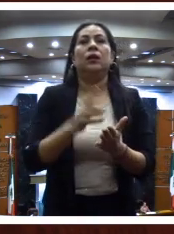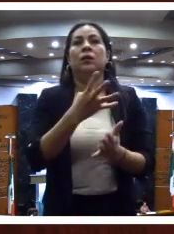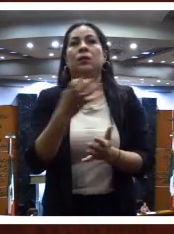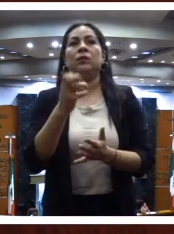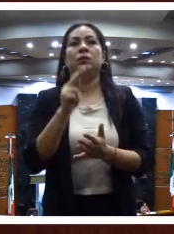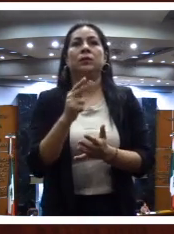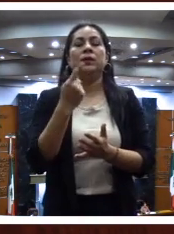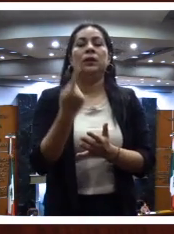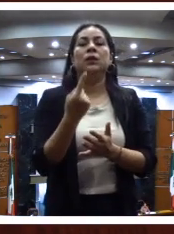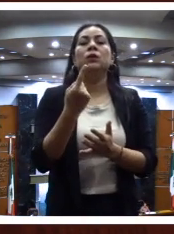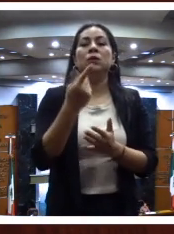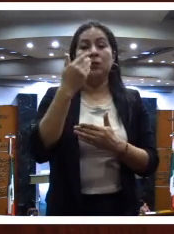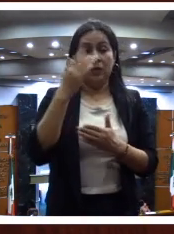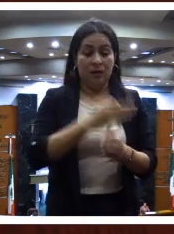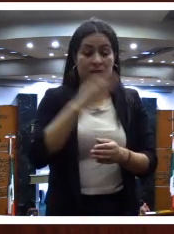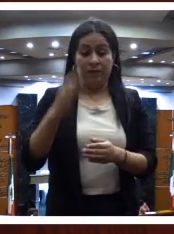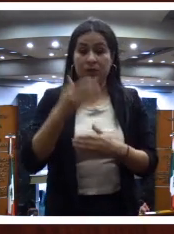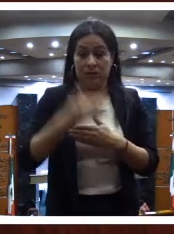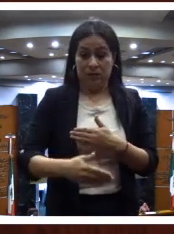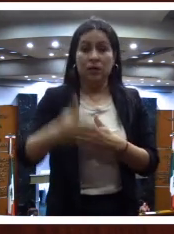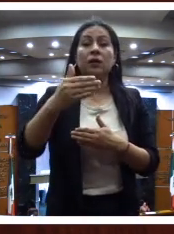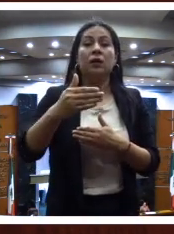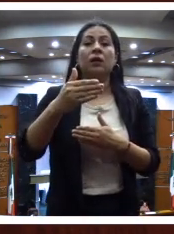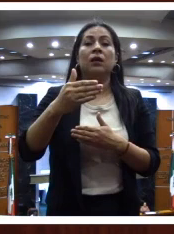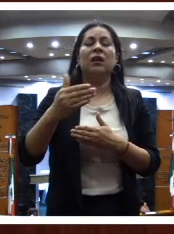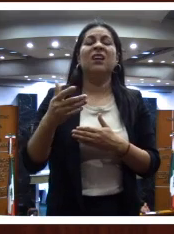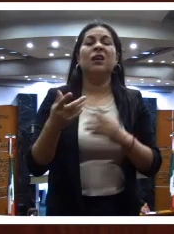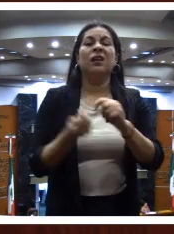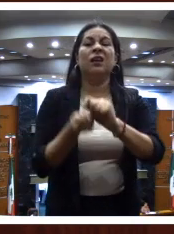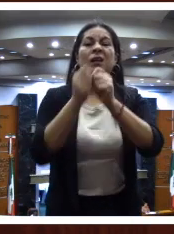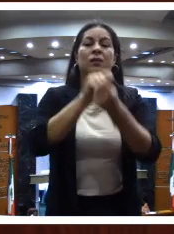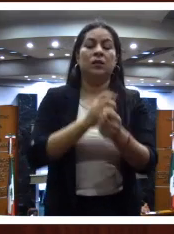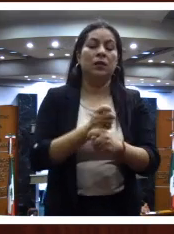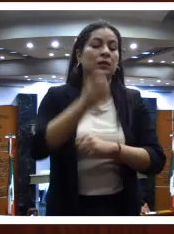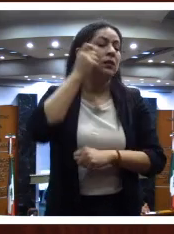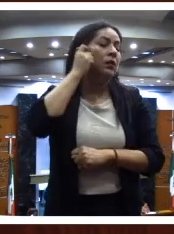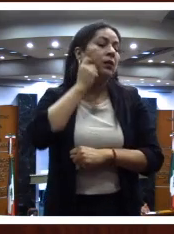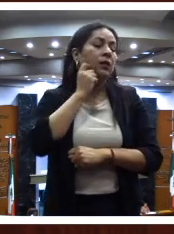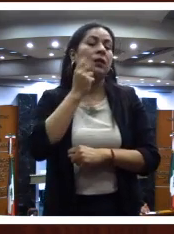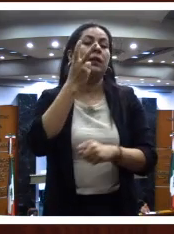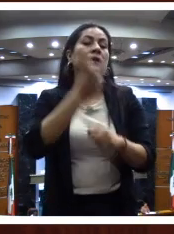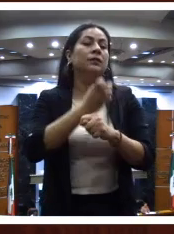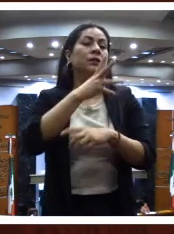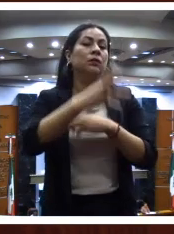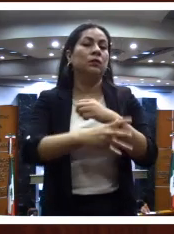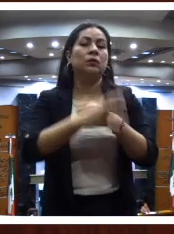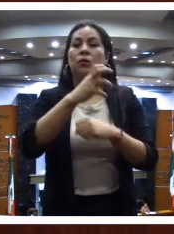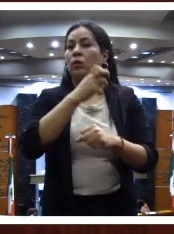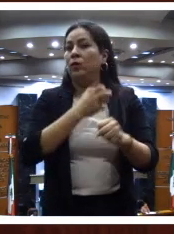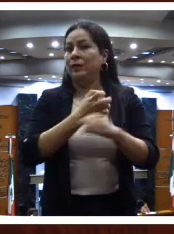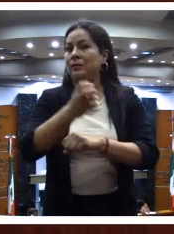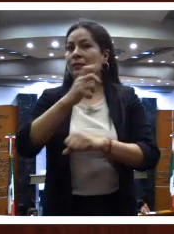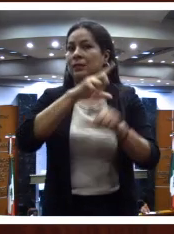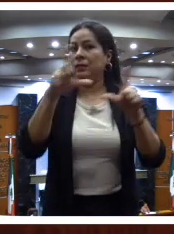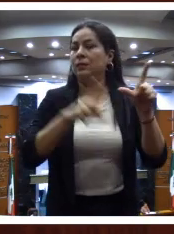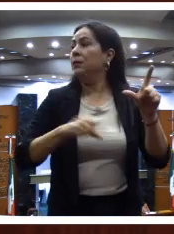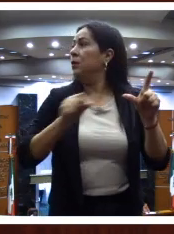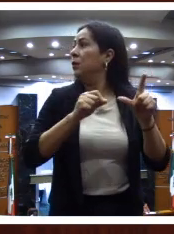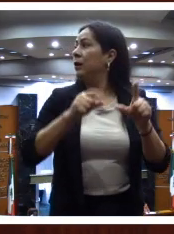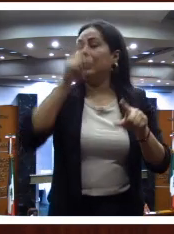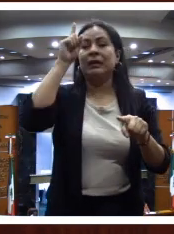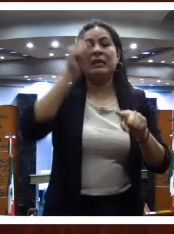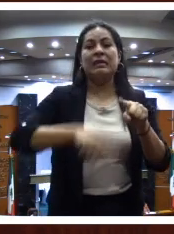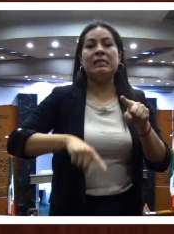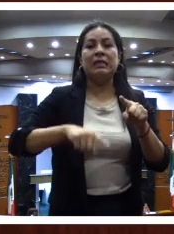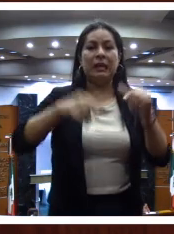491 vigente hasta la fecha convirtió a nuestra en el segundo estado del país en prohibir